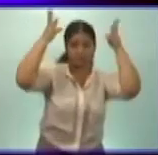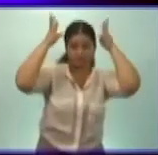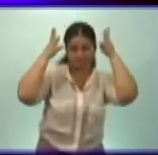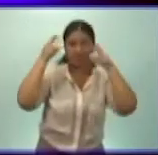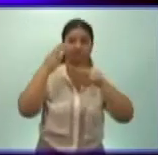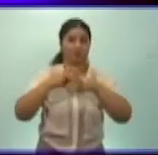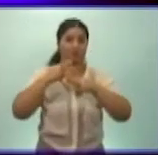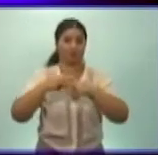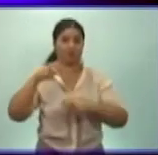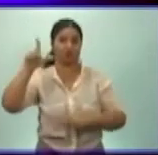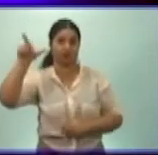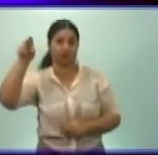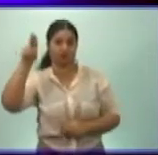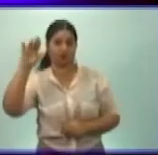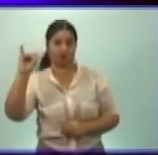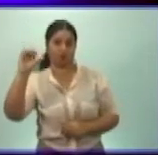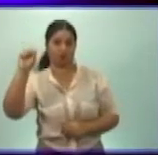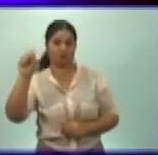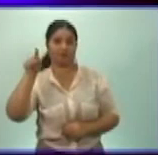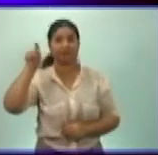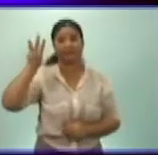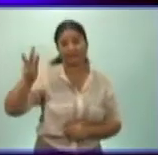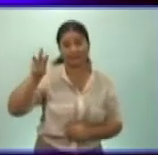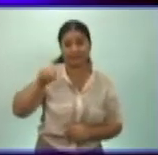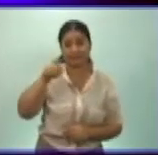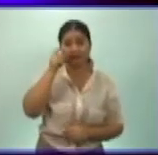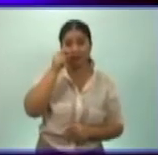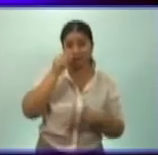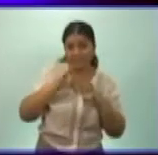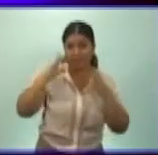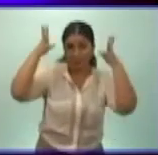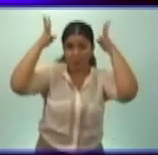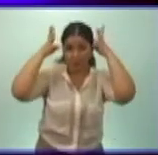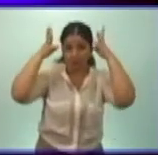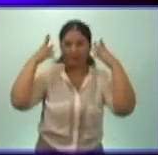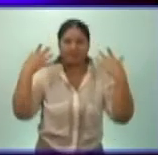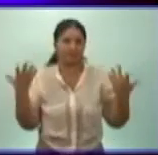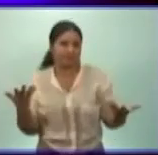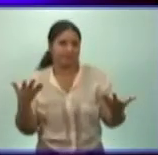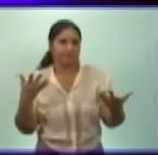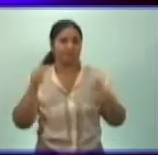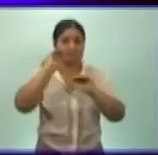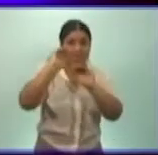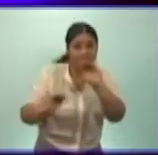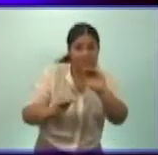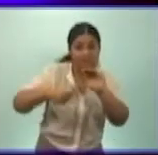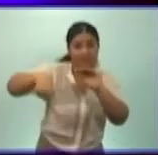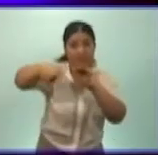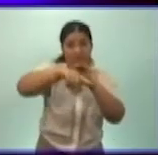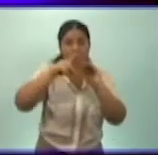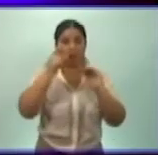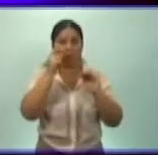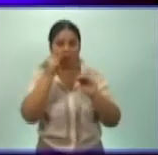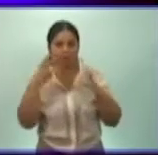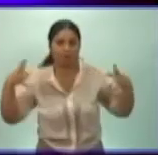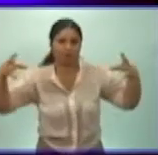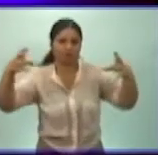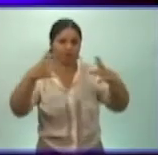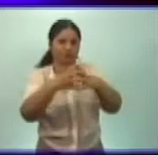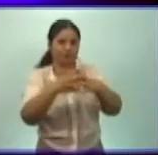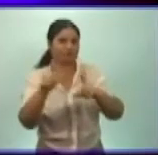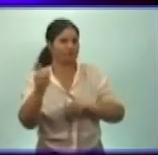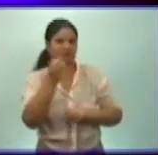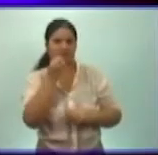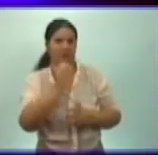de lograr la unidad de su reino, continúa la línea de gobierno y del